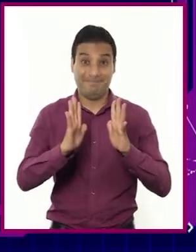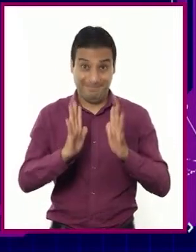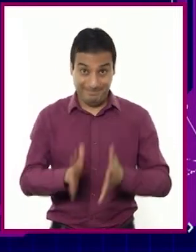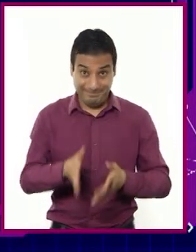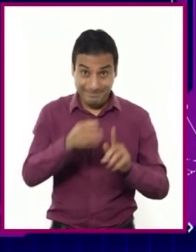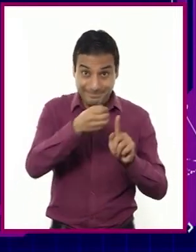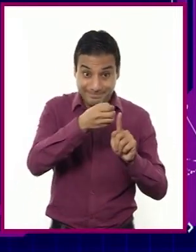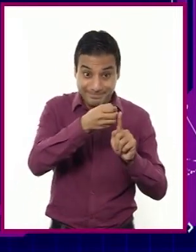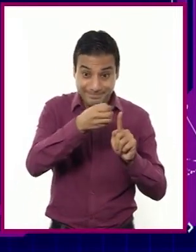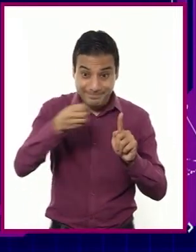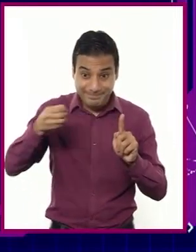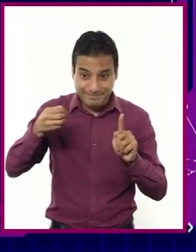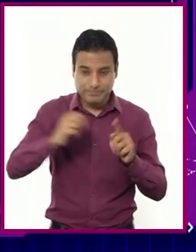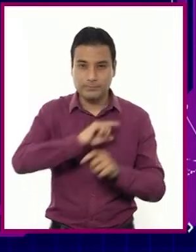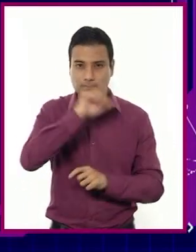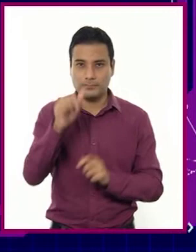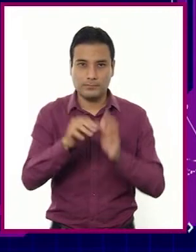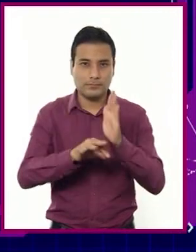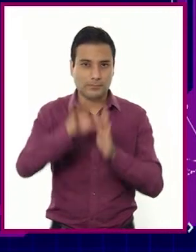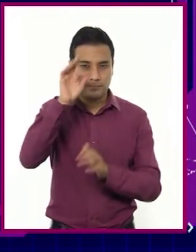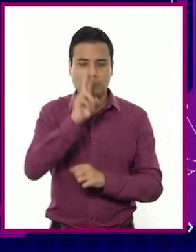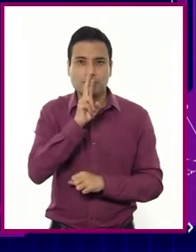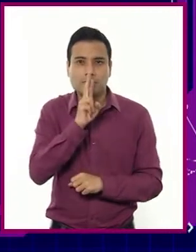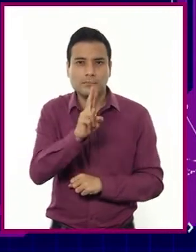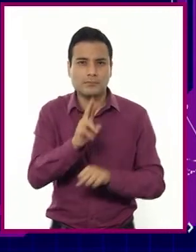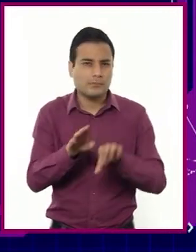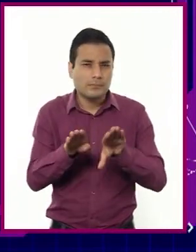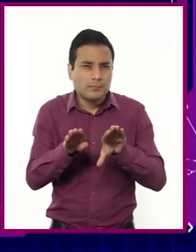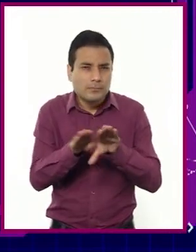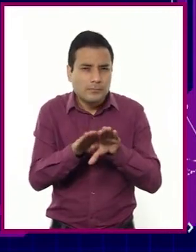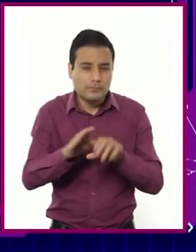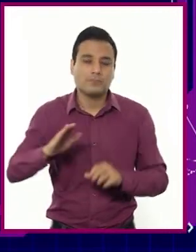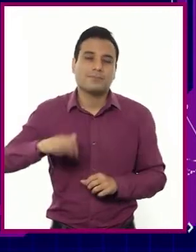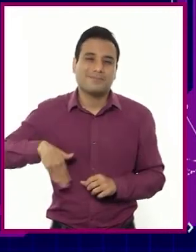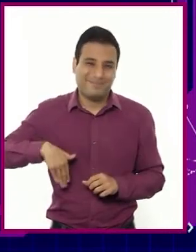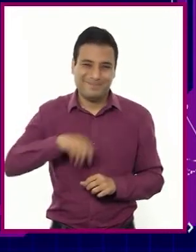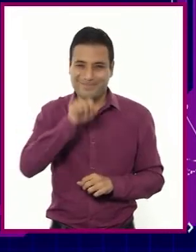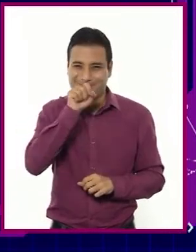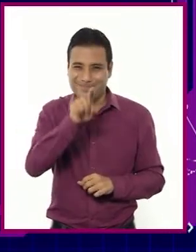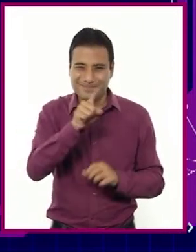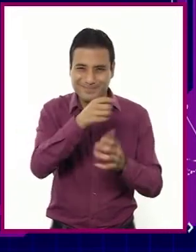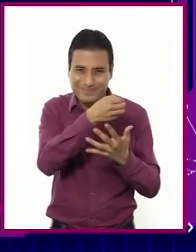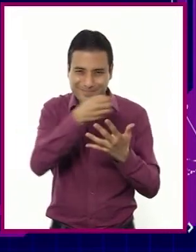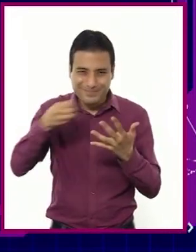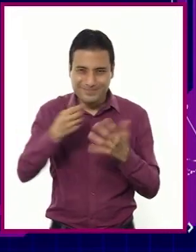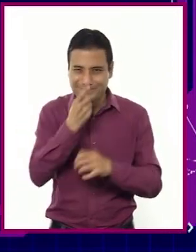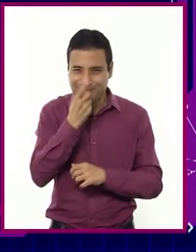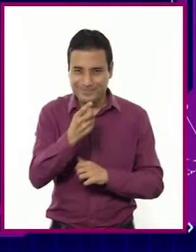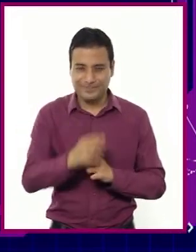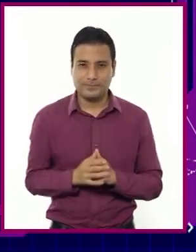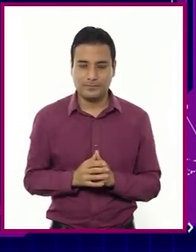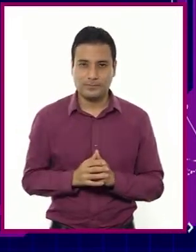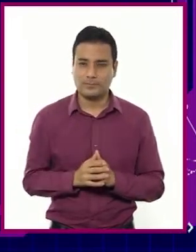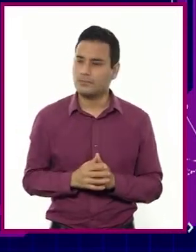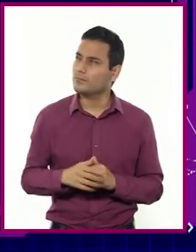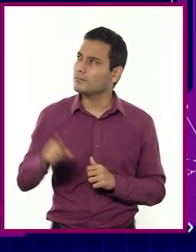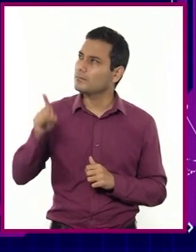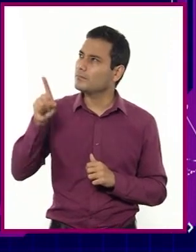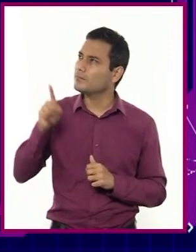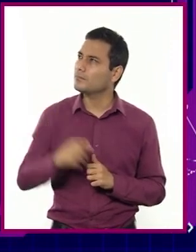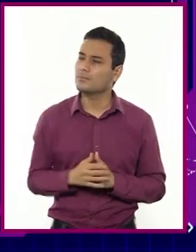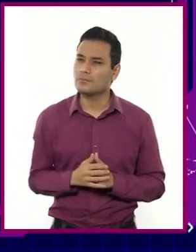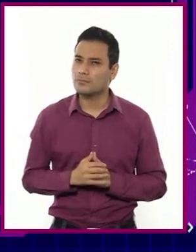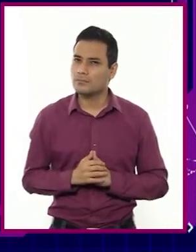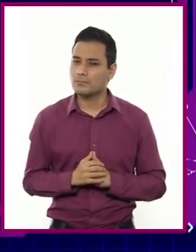ecuación, debemos resolverla utilizando los procedimientos que ya conocemos. ¿Observan alguna diferencia entre